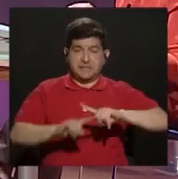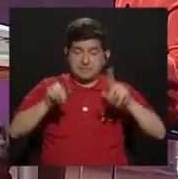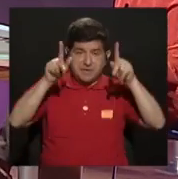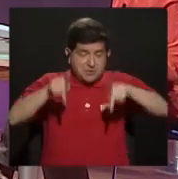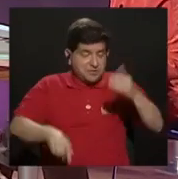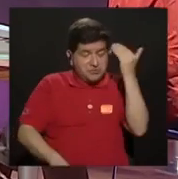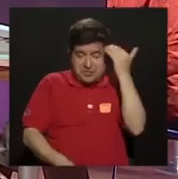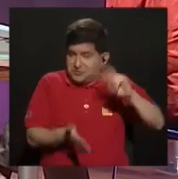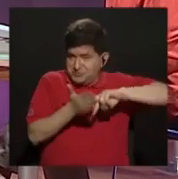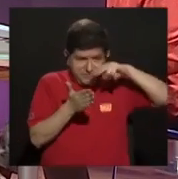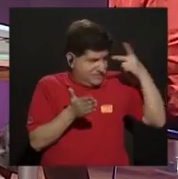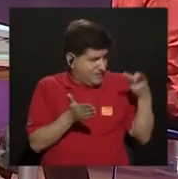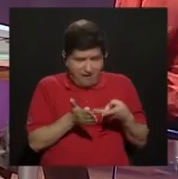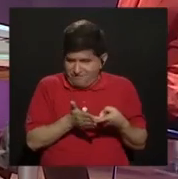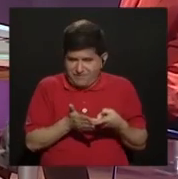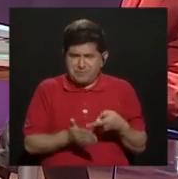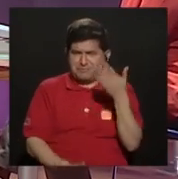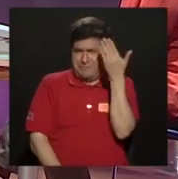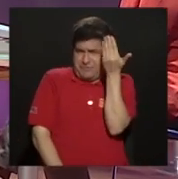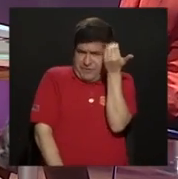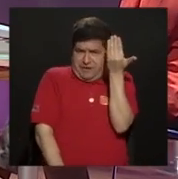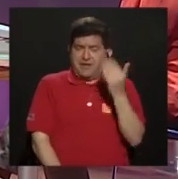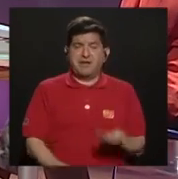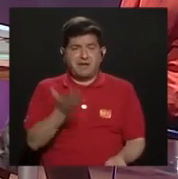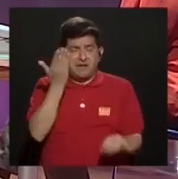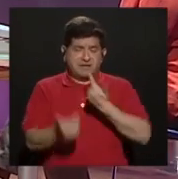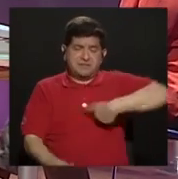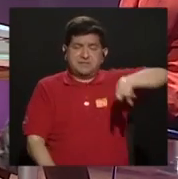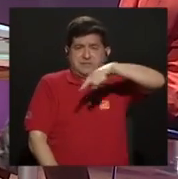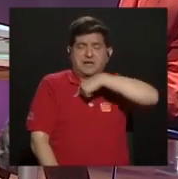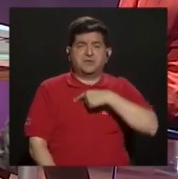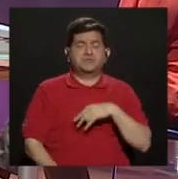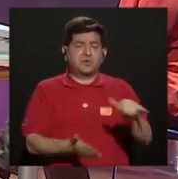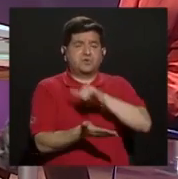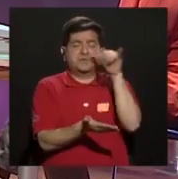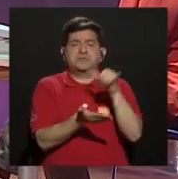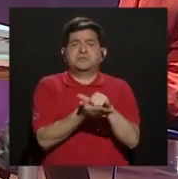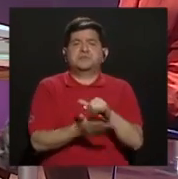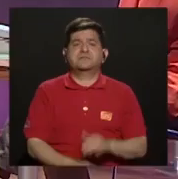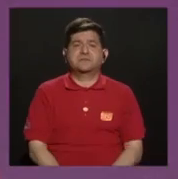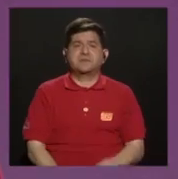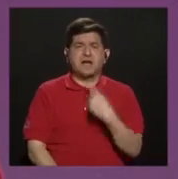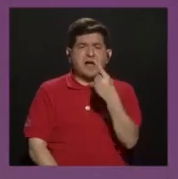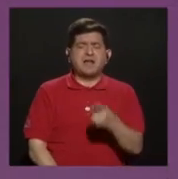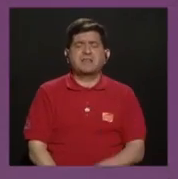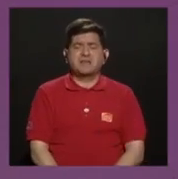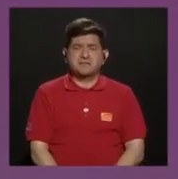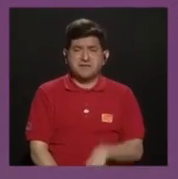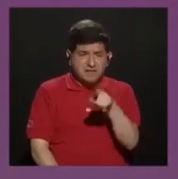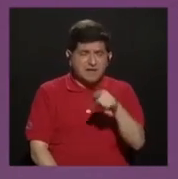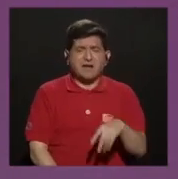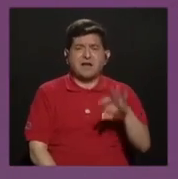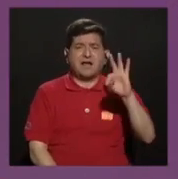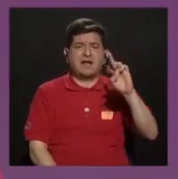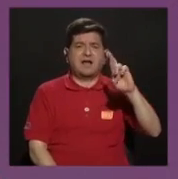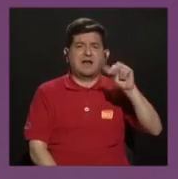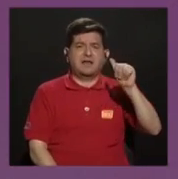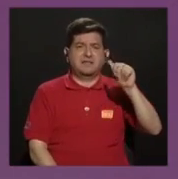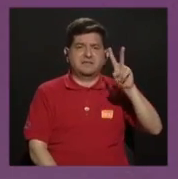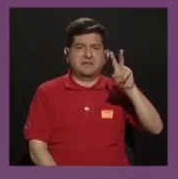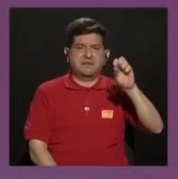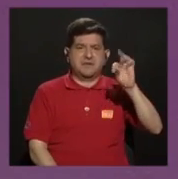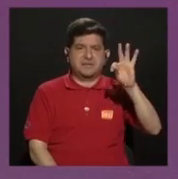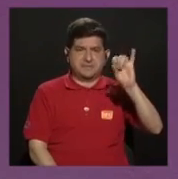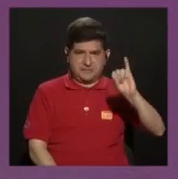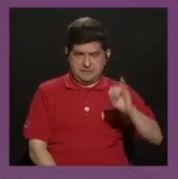significa un travesti. Uh-huh. ¿Por qué? Digamos, a nosotras tal vez, por decirte algo, cuando andamos en San José, travesti, chao, ya travesti, no sé